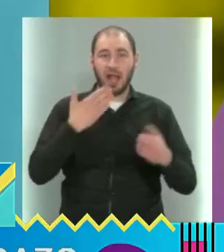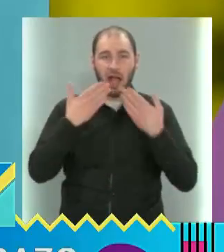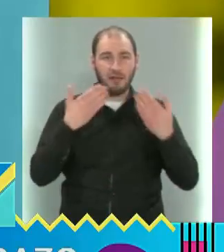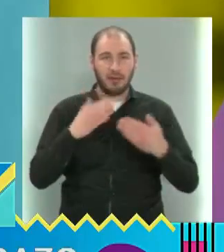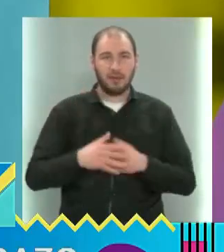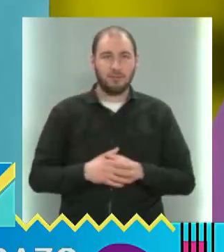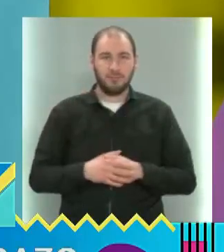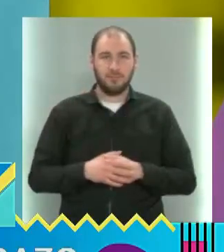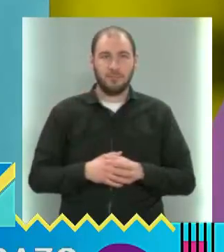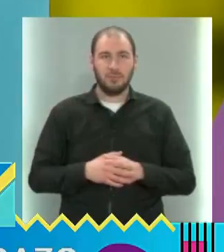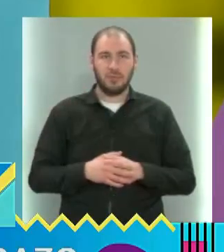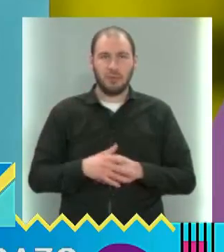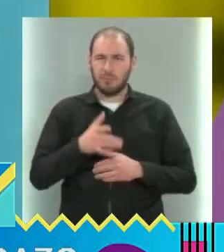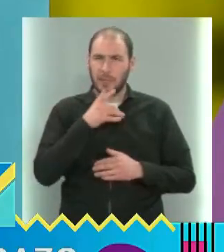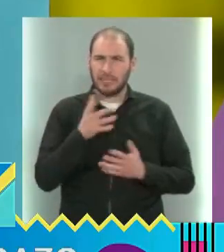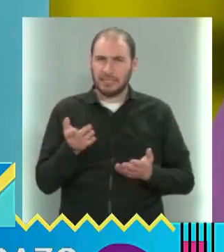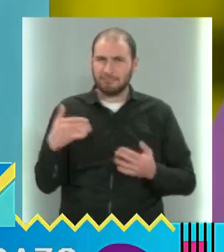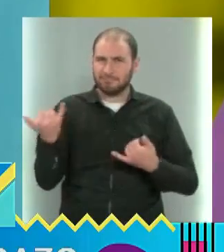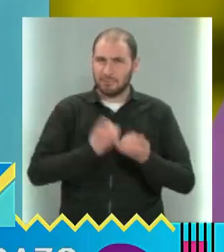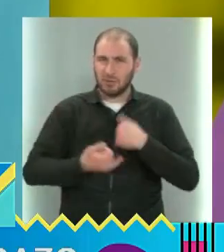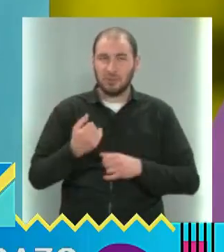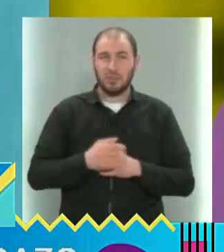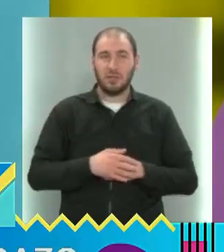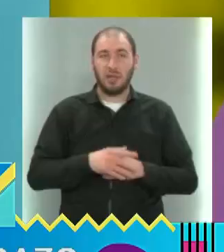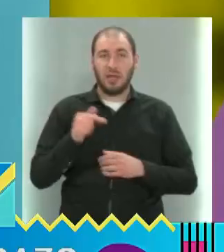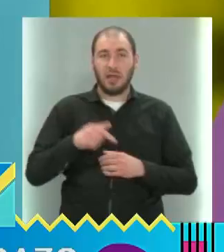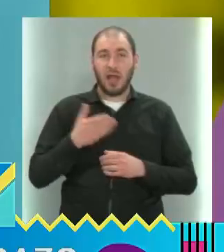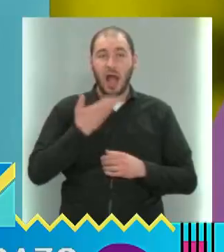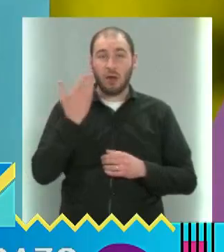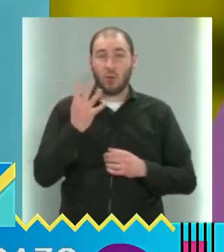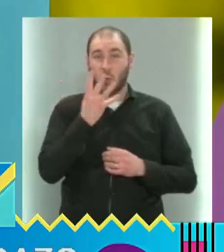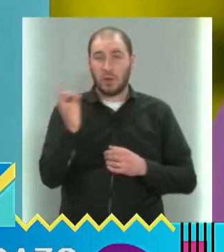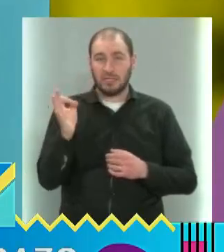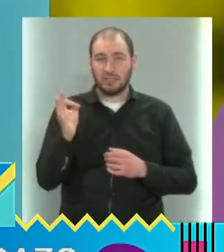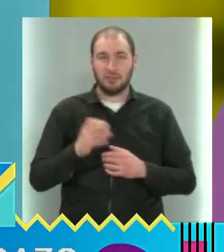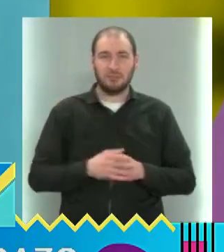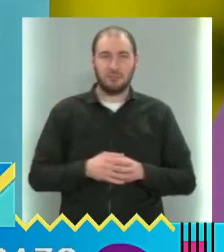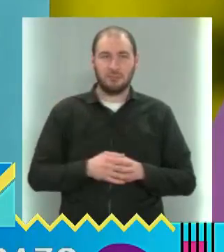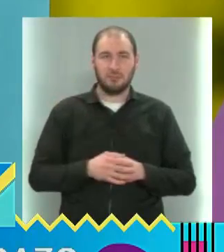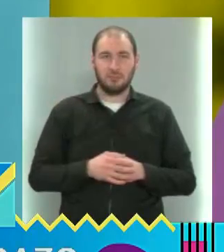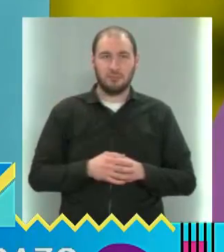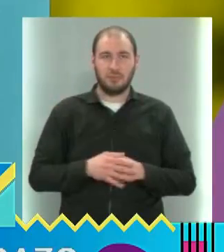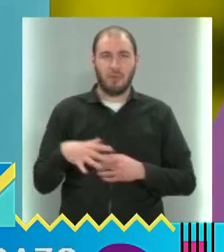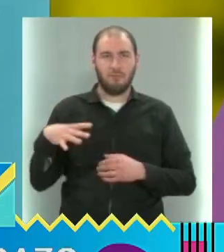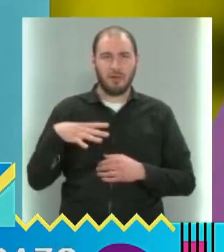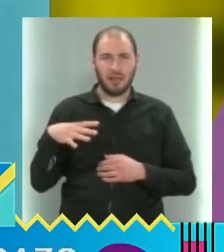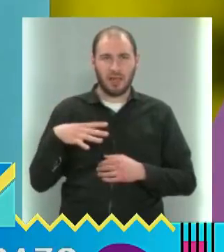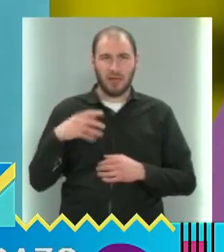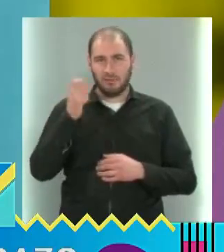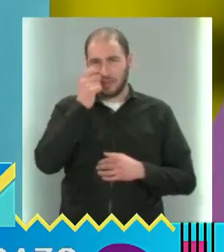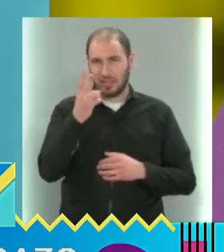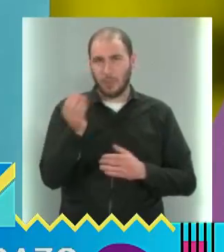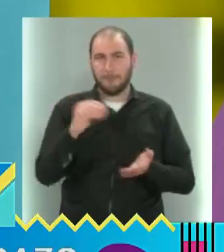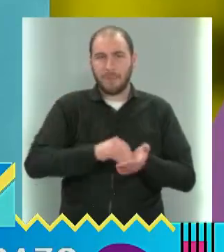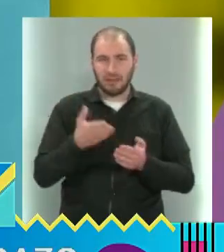ya. Si no estoy mal informada, ya vamos por el orador 40, ¿sí? Bueno, quedan 22